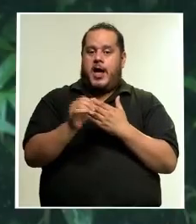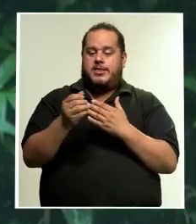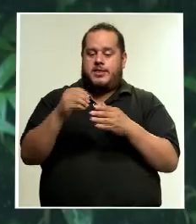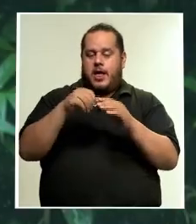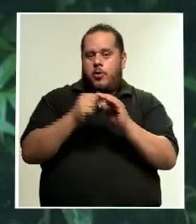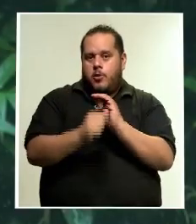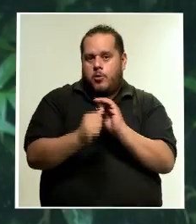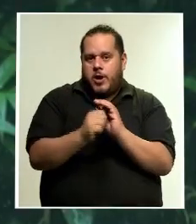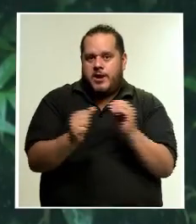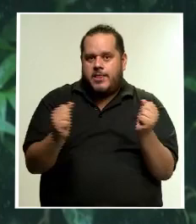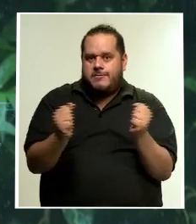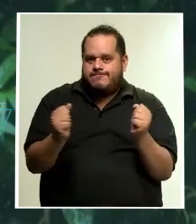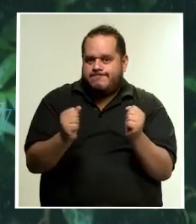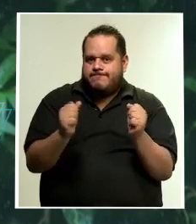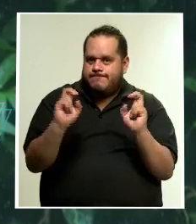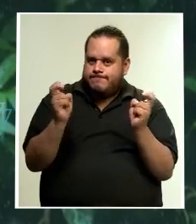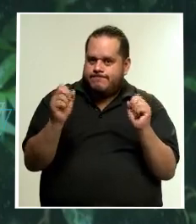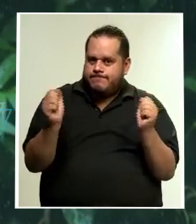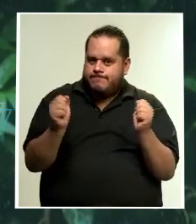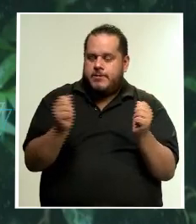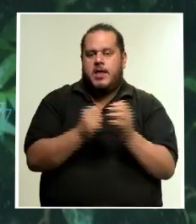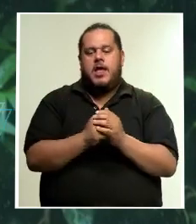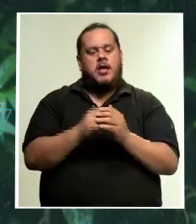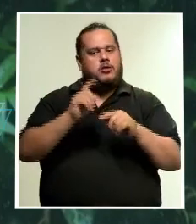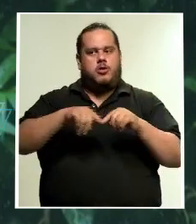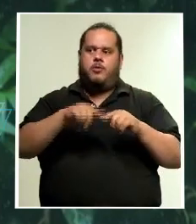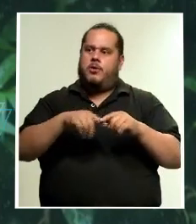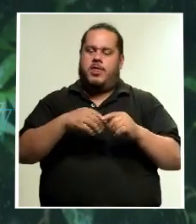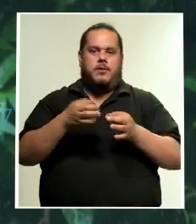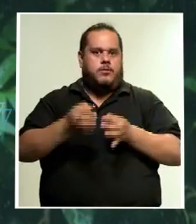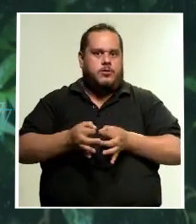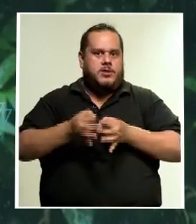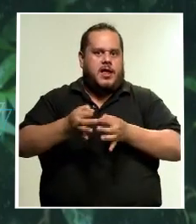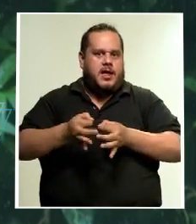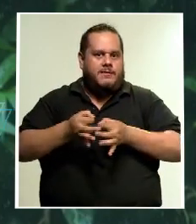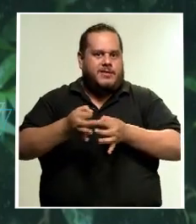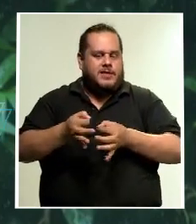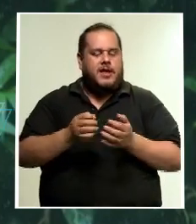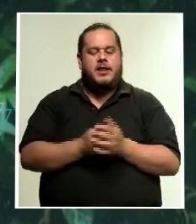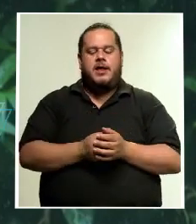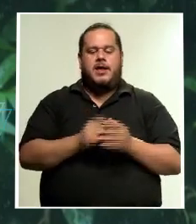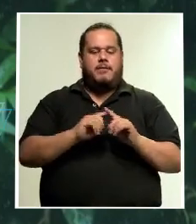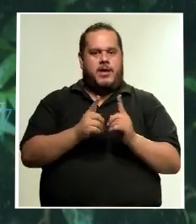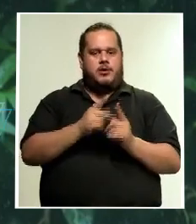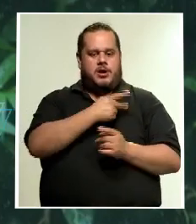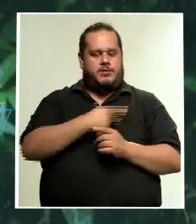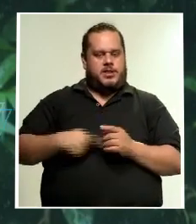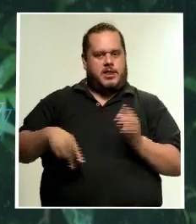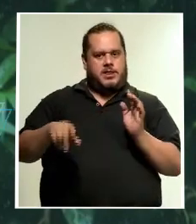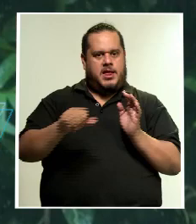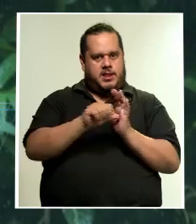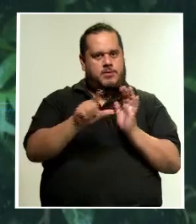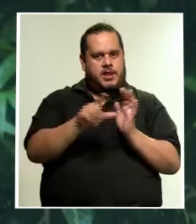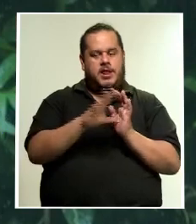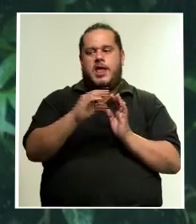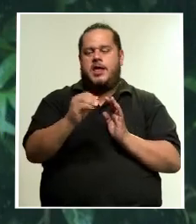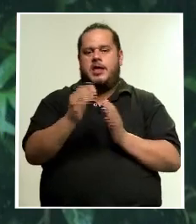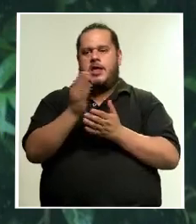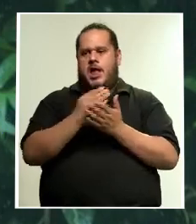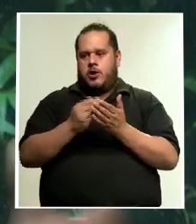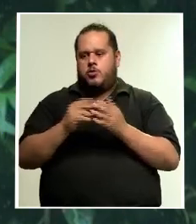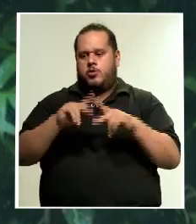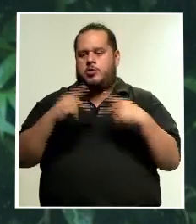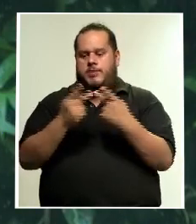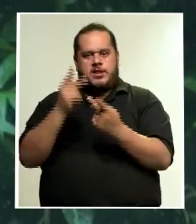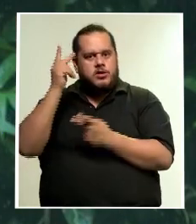realmente no pudimos avanzar. Sin embargo, la presidenta legislativa y muchos jefes de fracción han tomado el acuerdo que